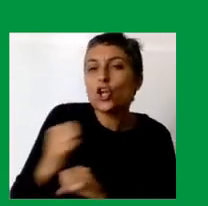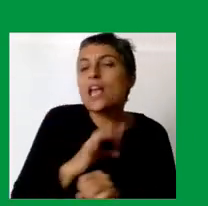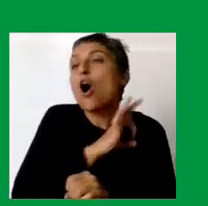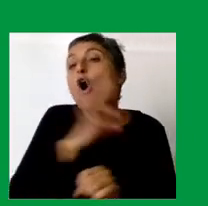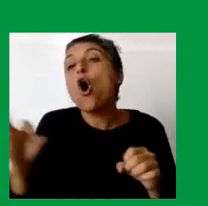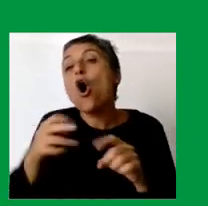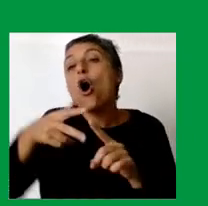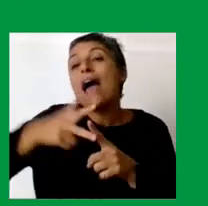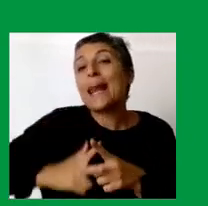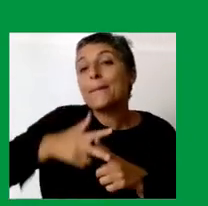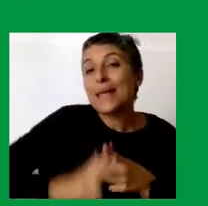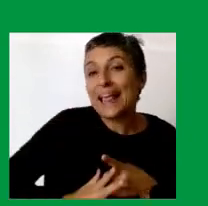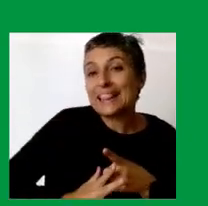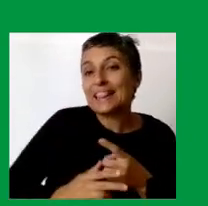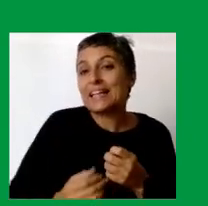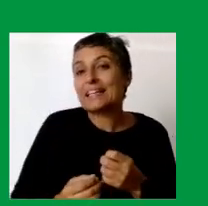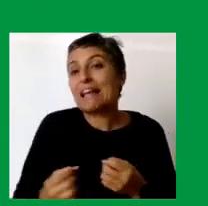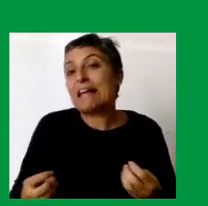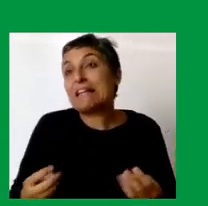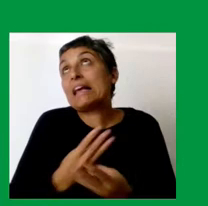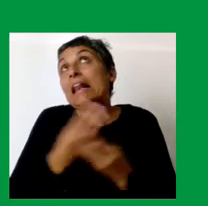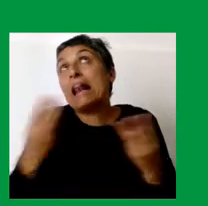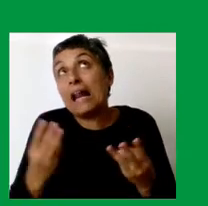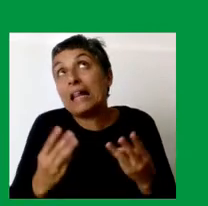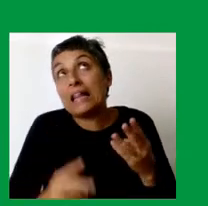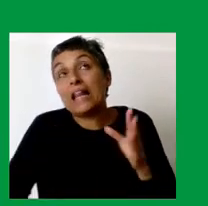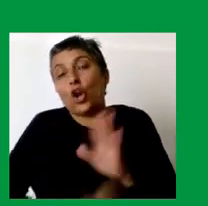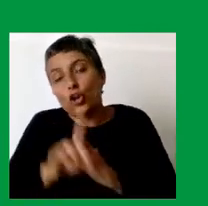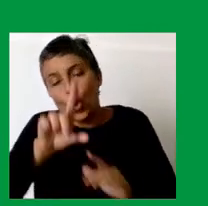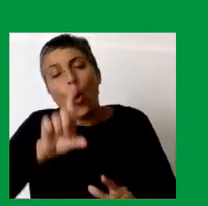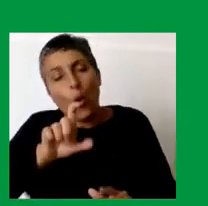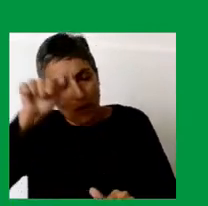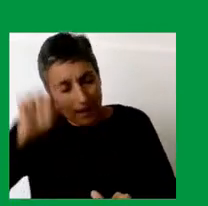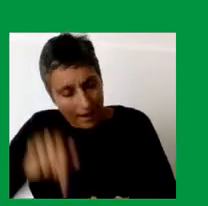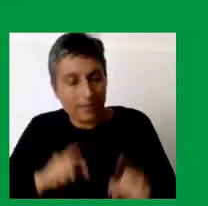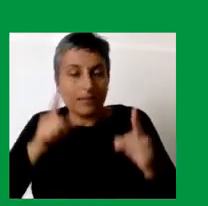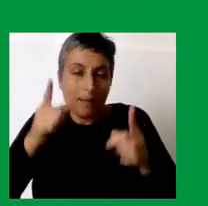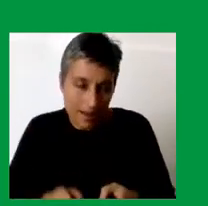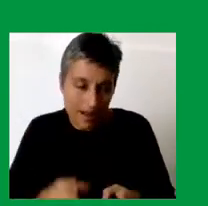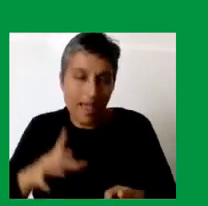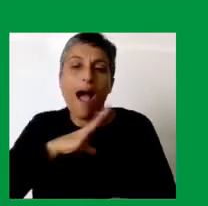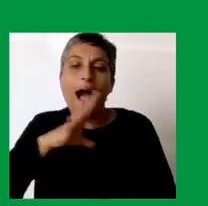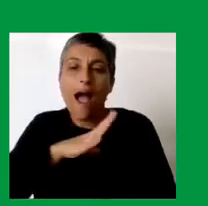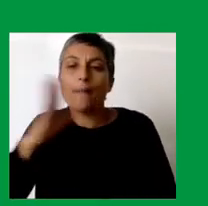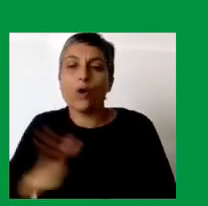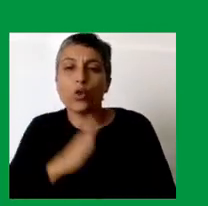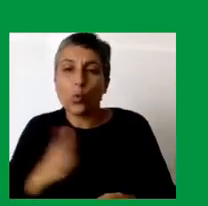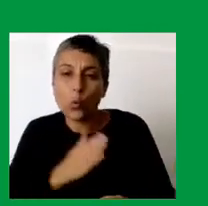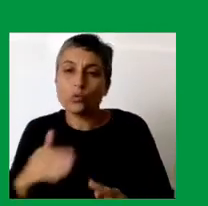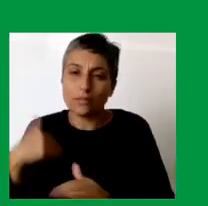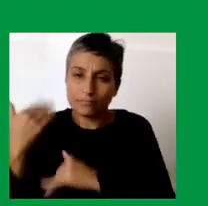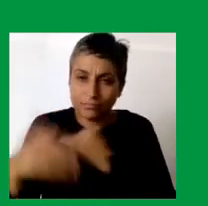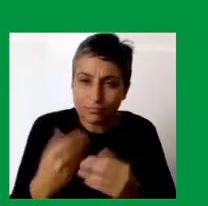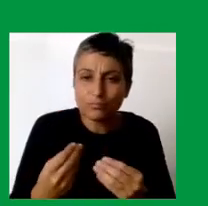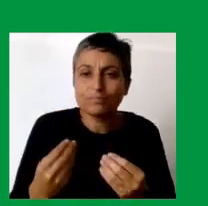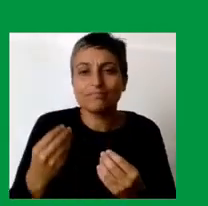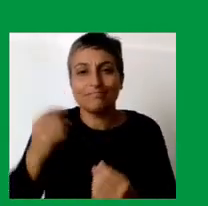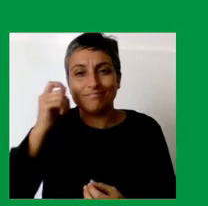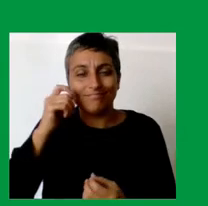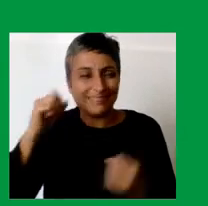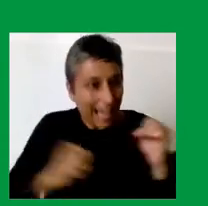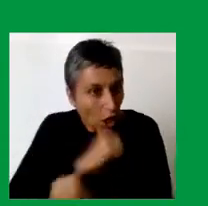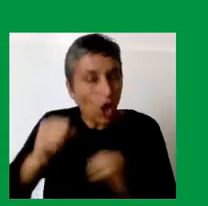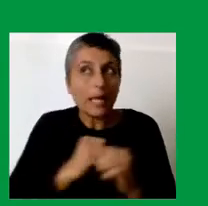que casi siempre es el norte global. No, no es que acá no, ojo, acá producimos, desarrollamos enormemente, pero digo cuando